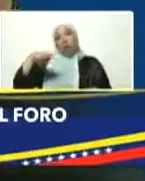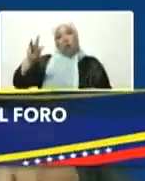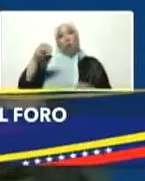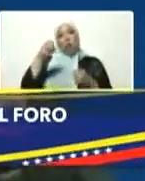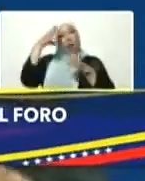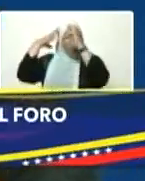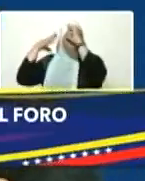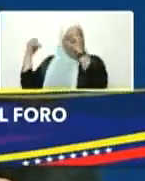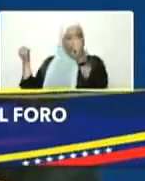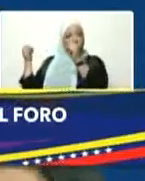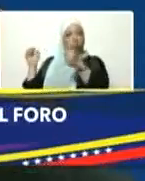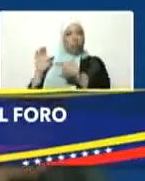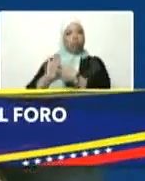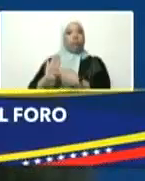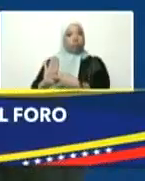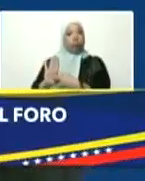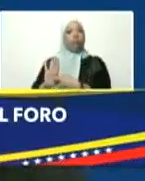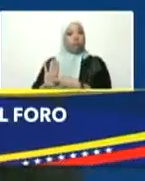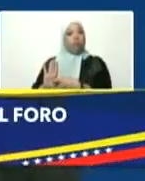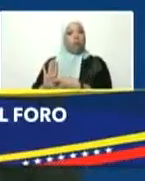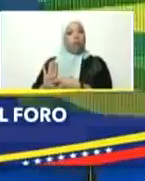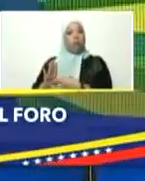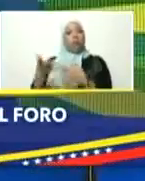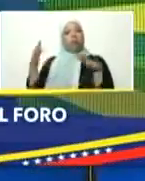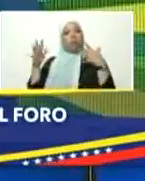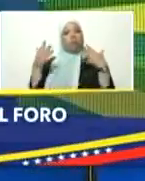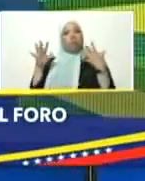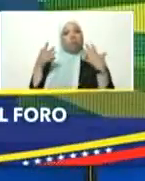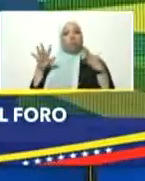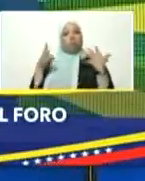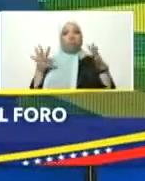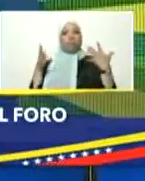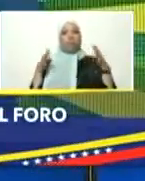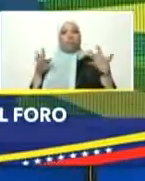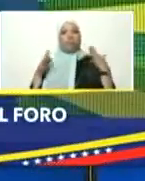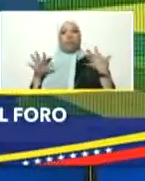su representación diplomática.